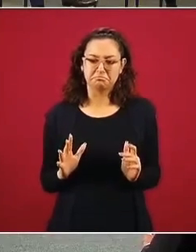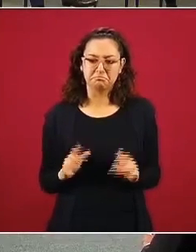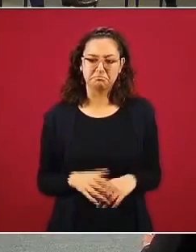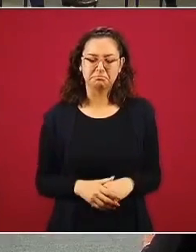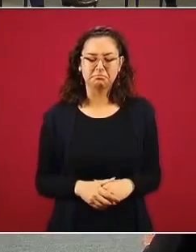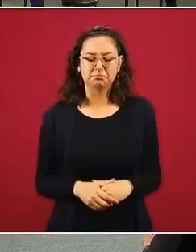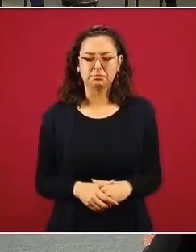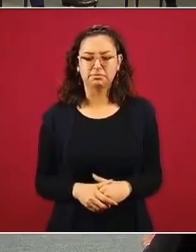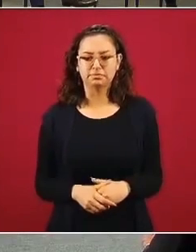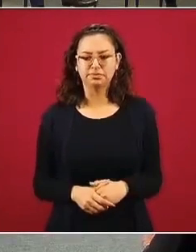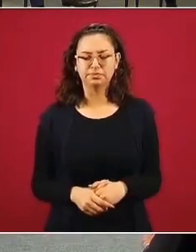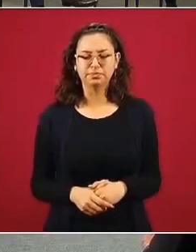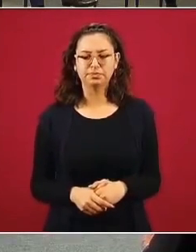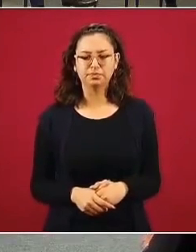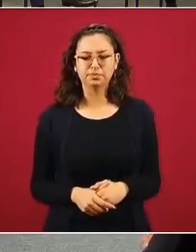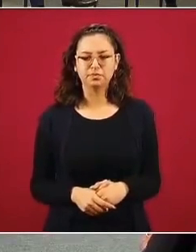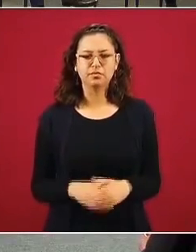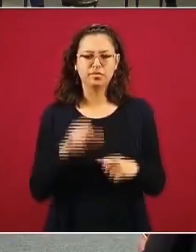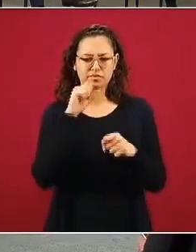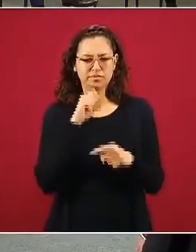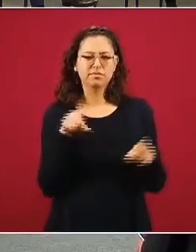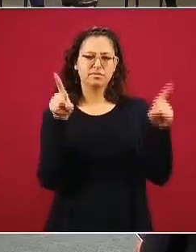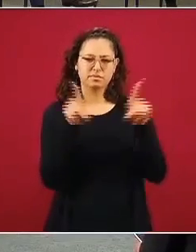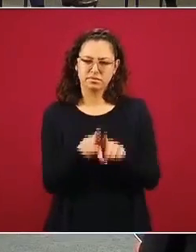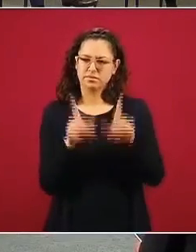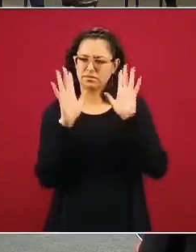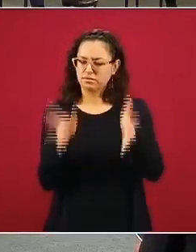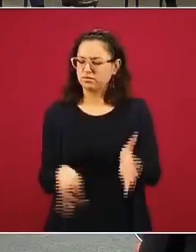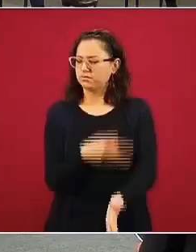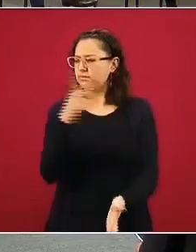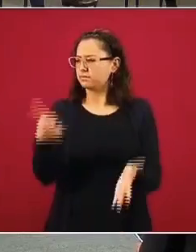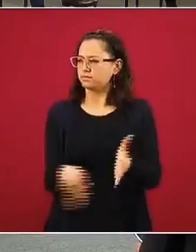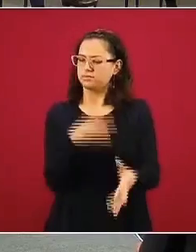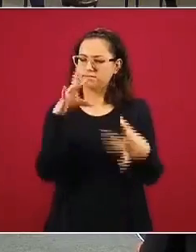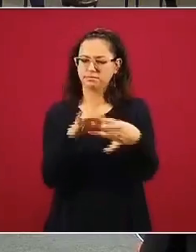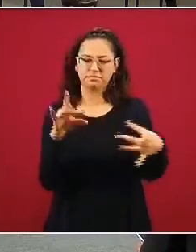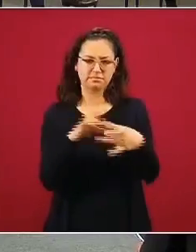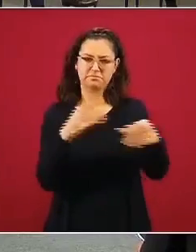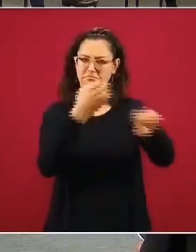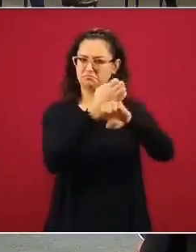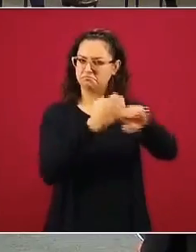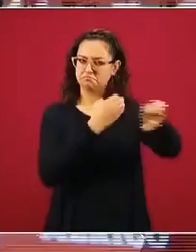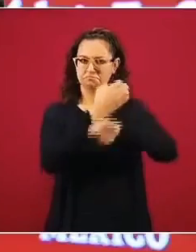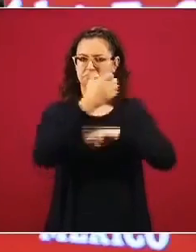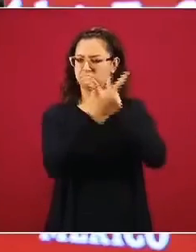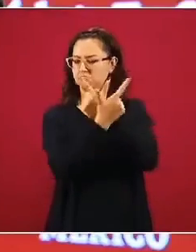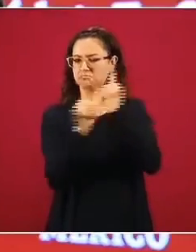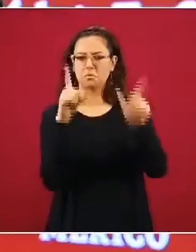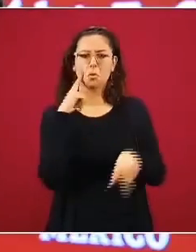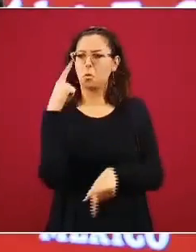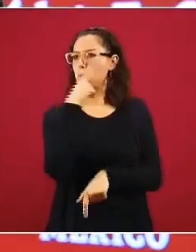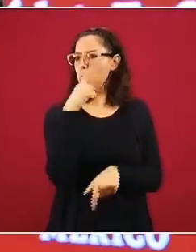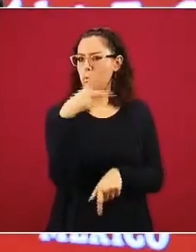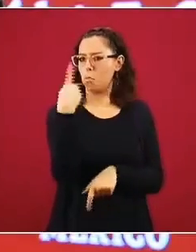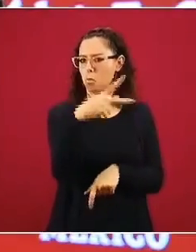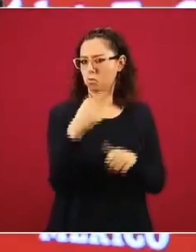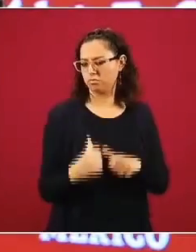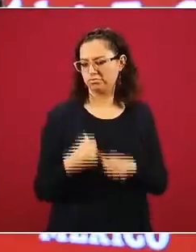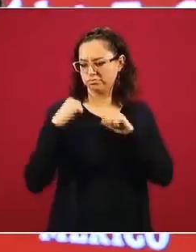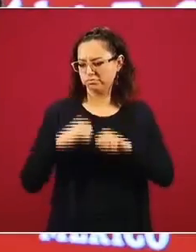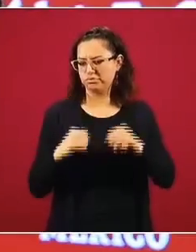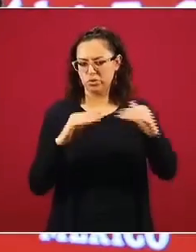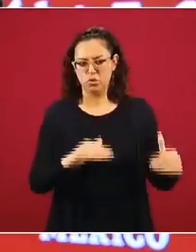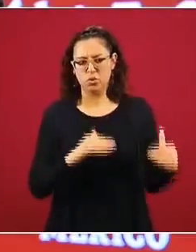Además, ya lo hemos dicho, son estados libres, son estados soberanos. Hay que cuidar nada